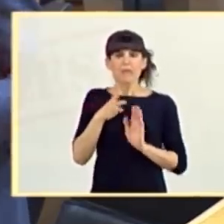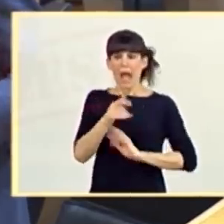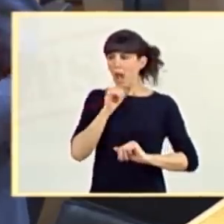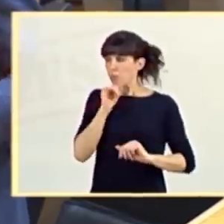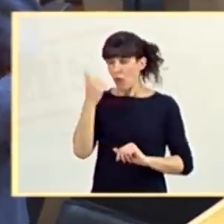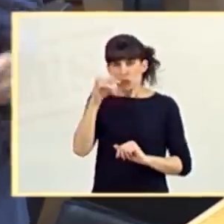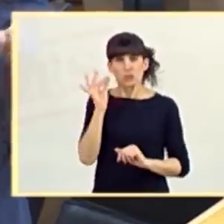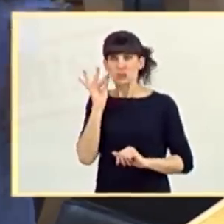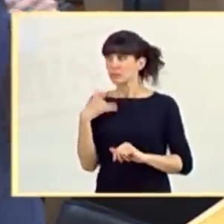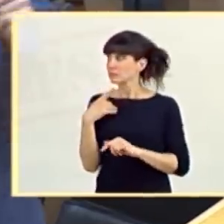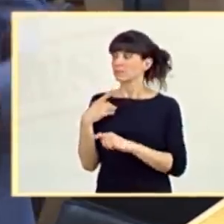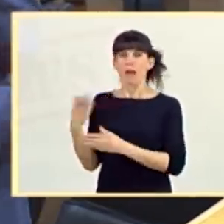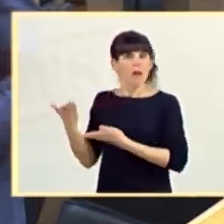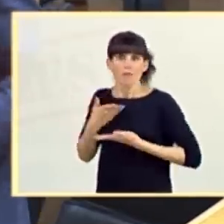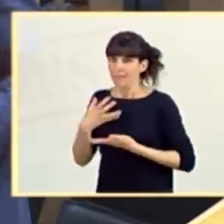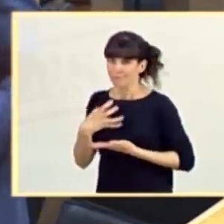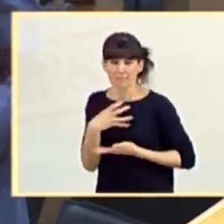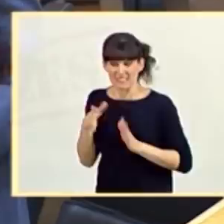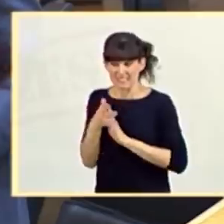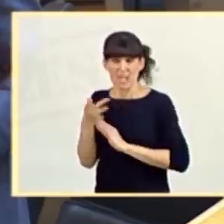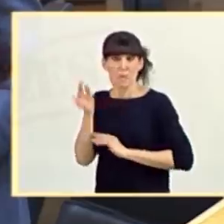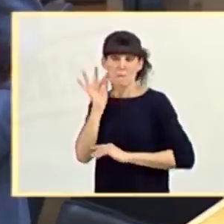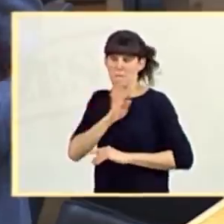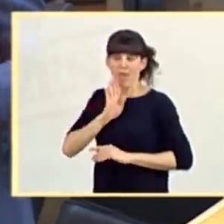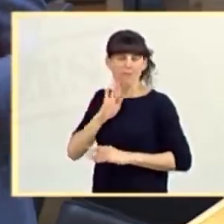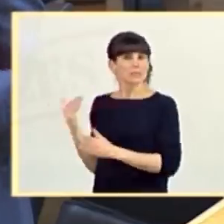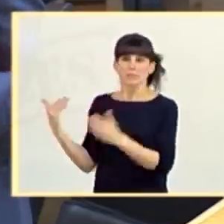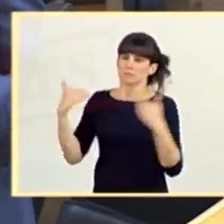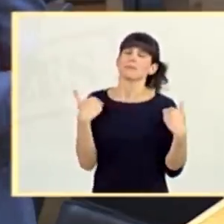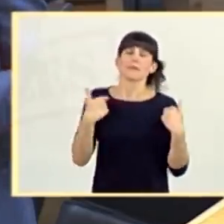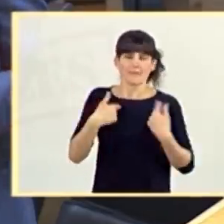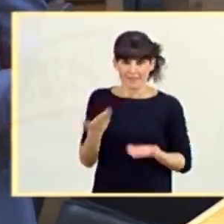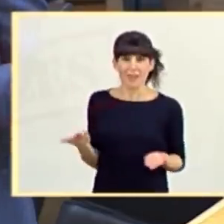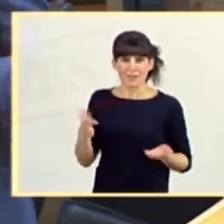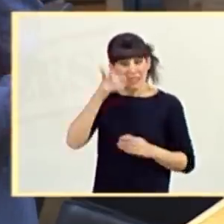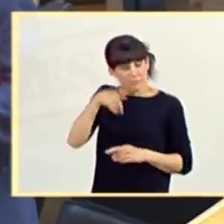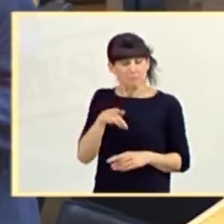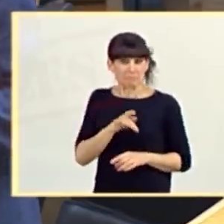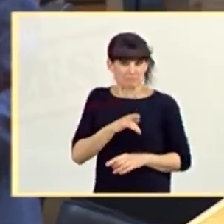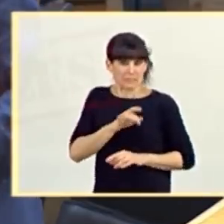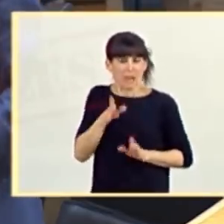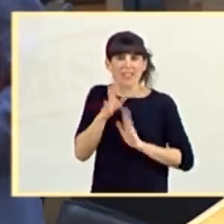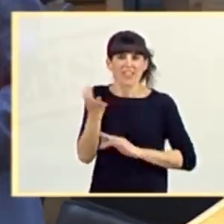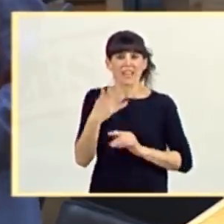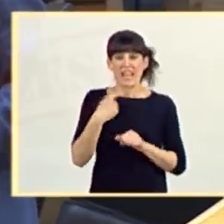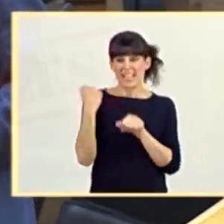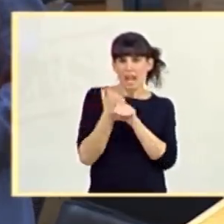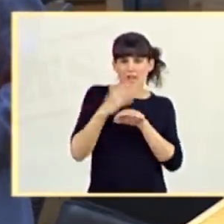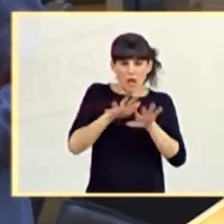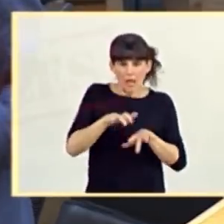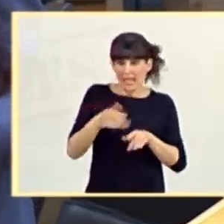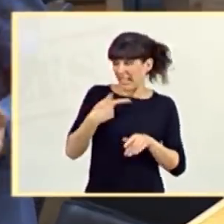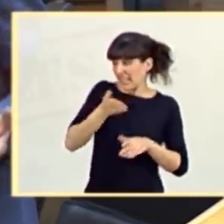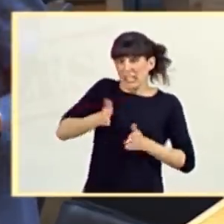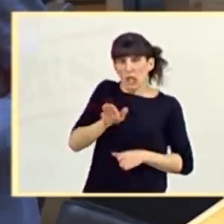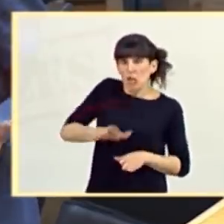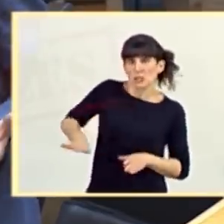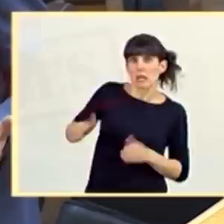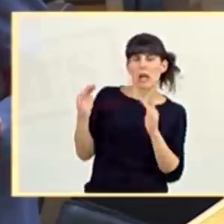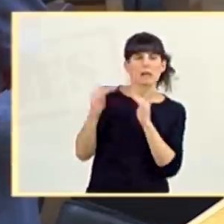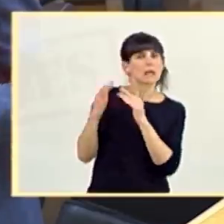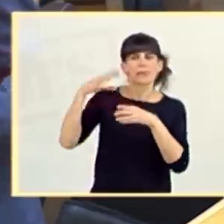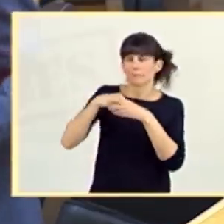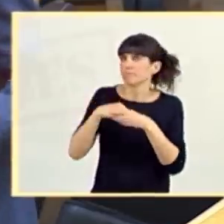y el delito tarde o temprano se va a hacer valer la justicia porque así como venezuela se